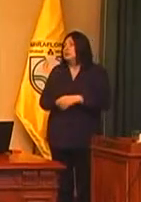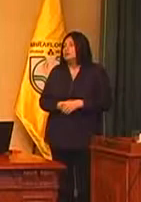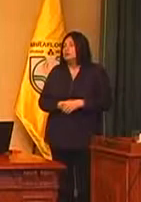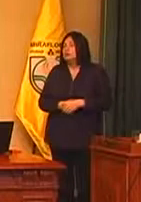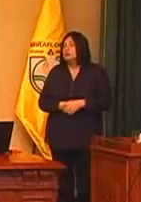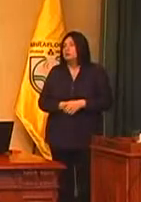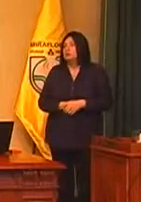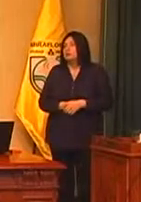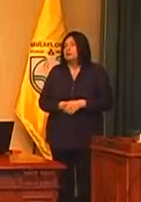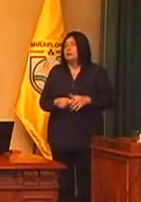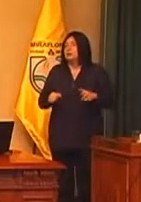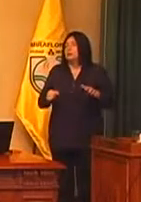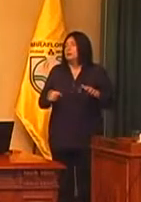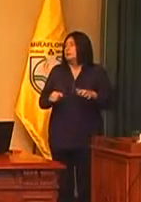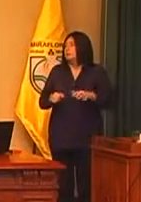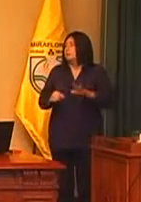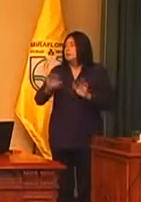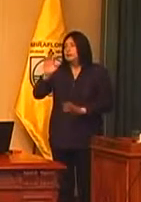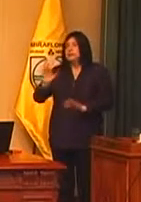total...